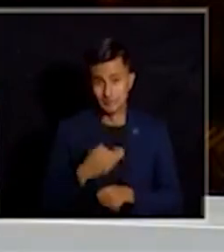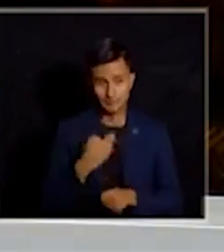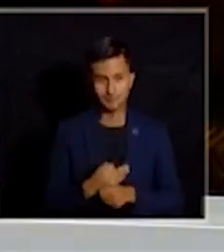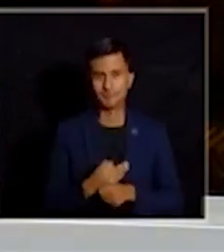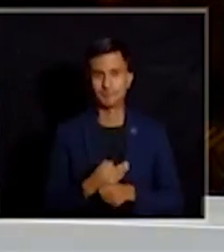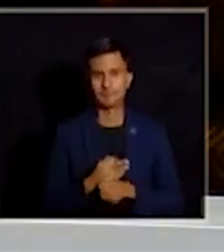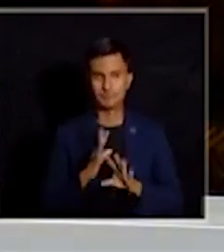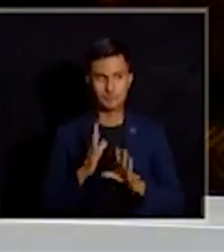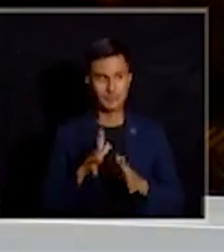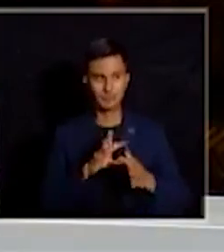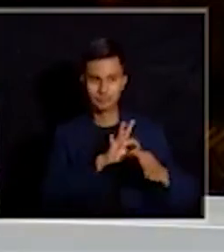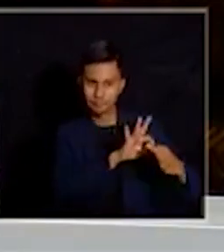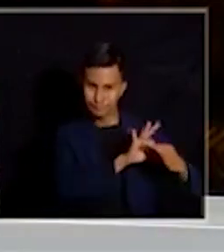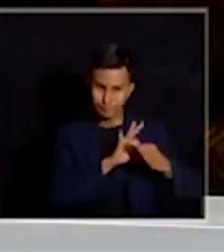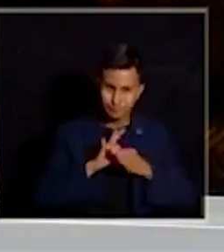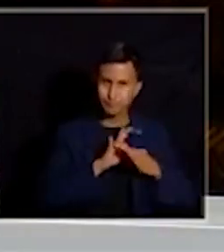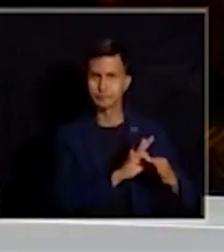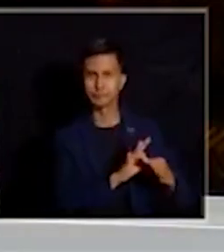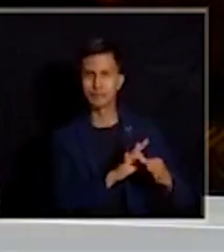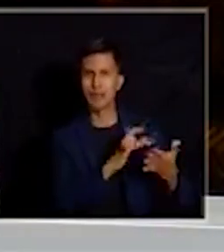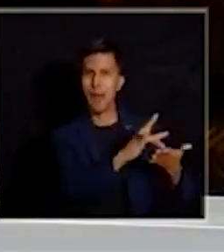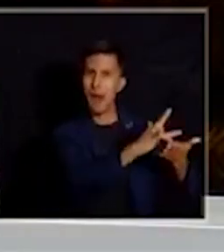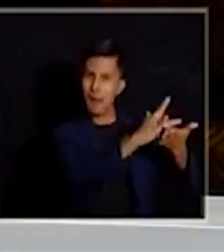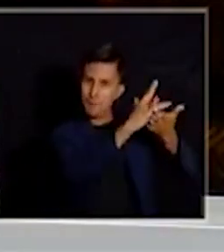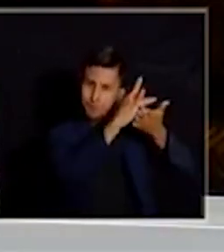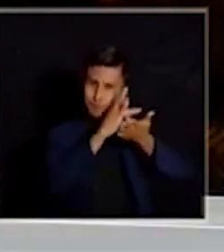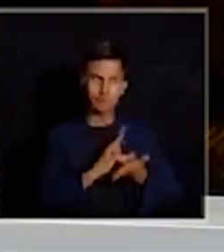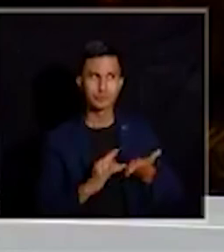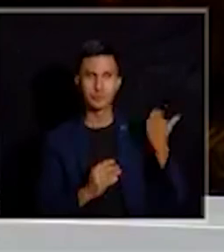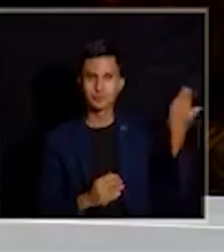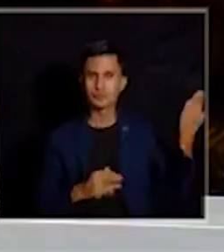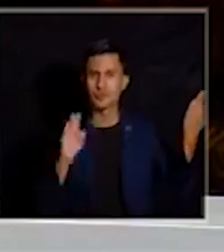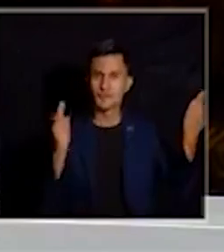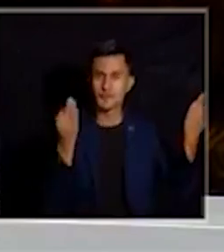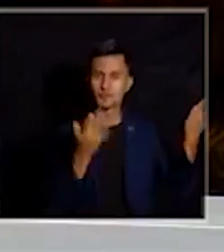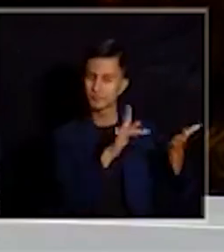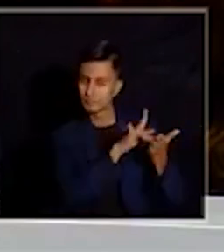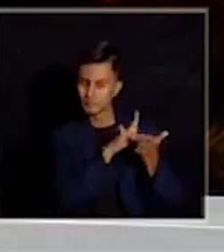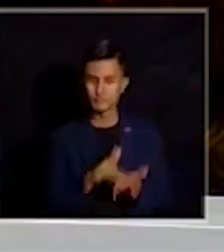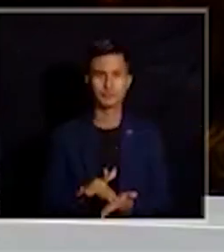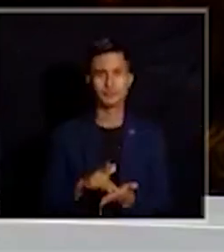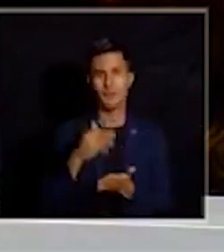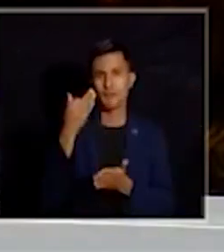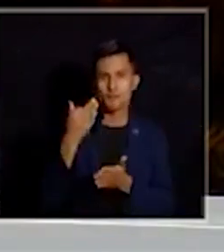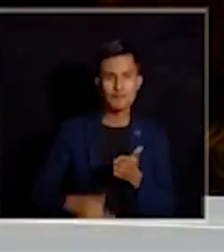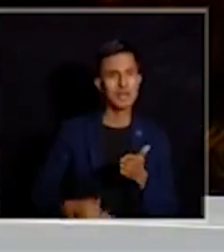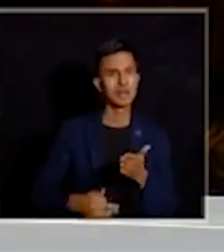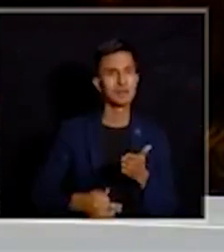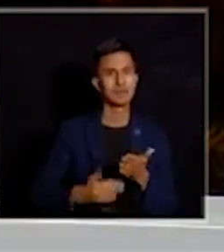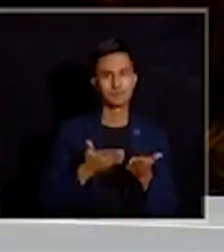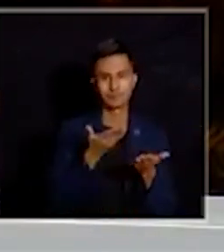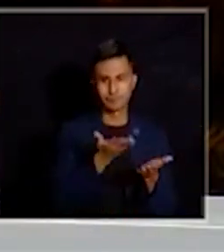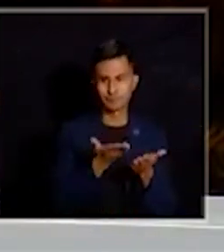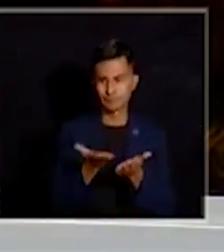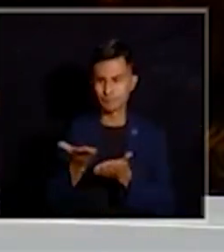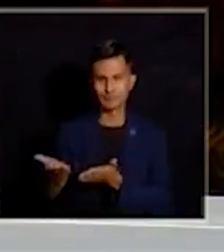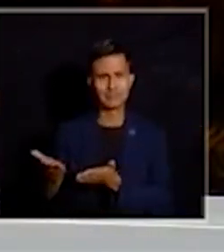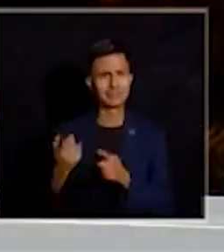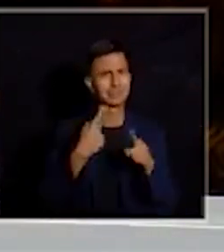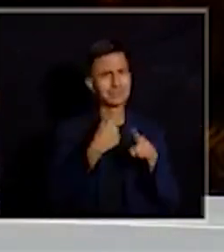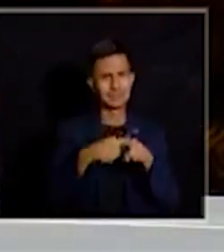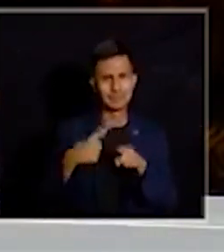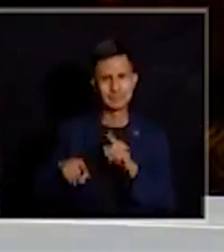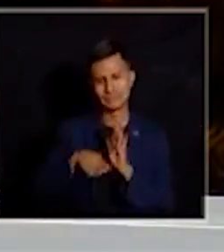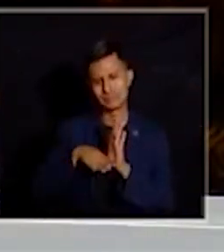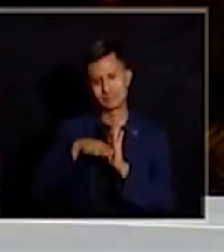cuando requerimos del apoyo de la federación dentro de cada una de las fases que van ocurriendo